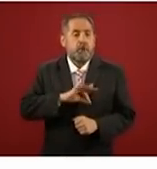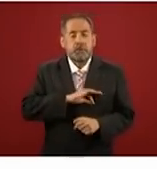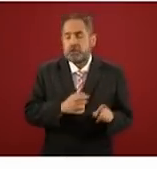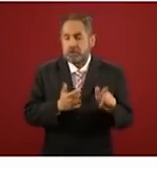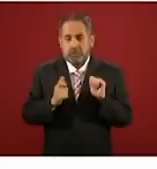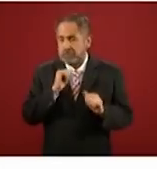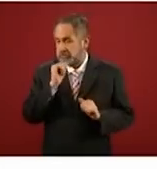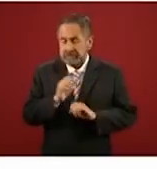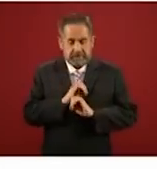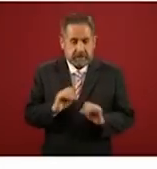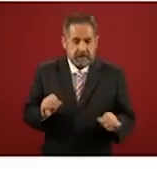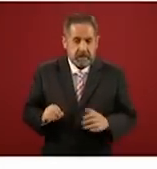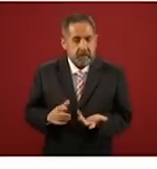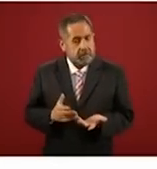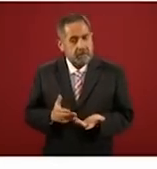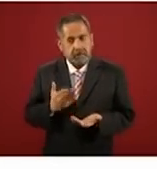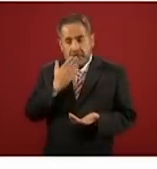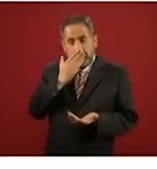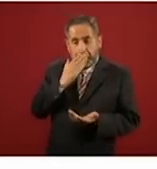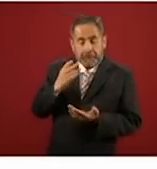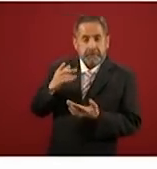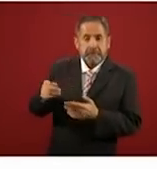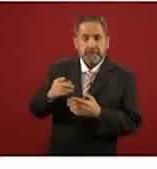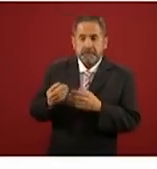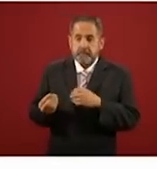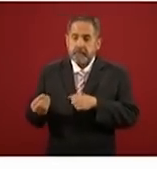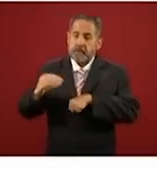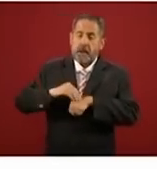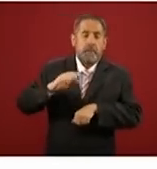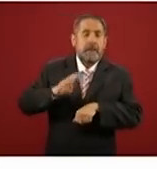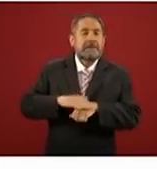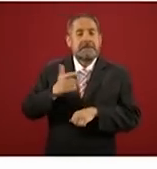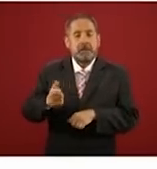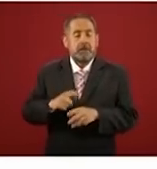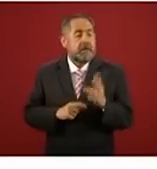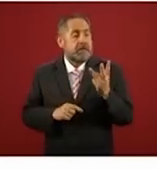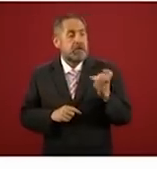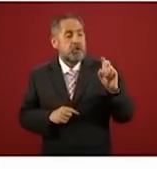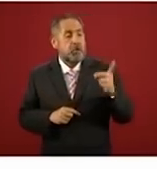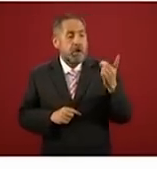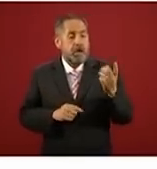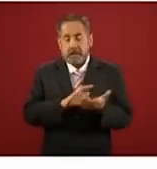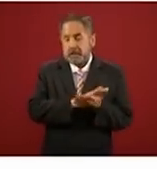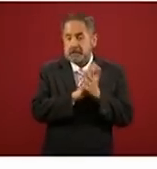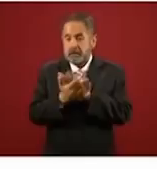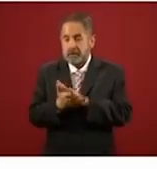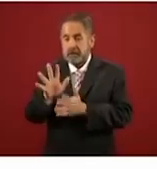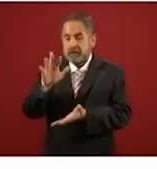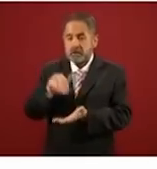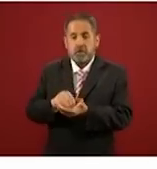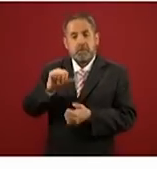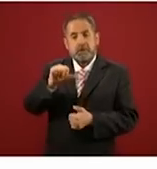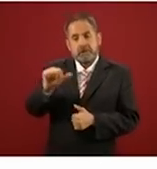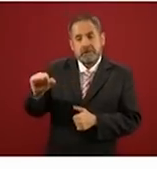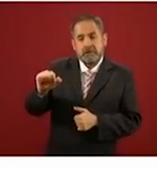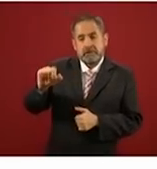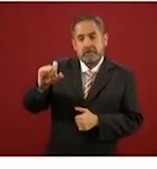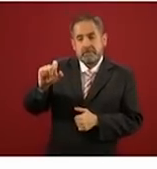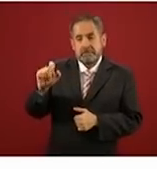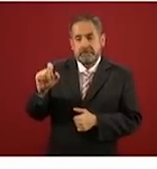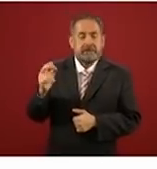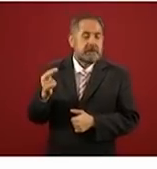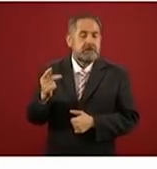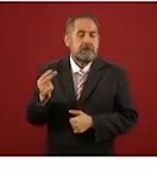y te da como vemos al final te da más dinero porque por 300 dólares de las cinco mil 625